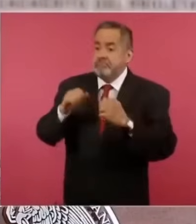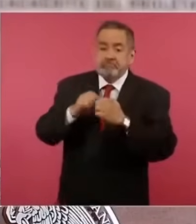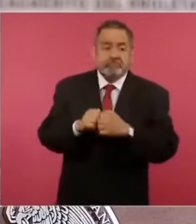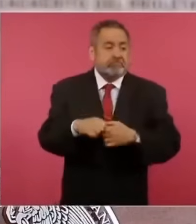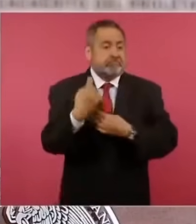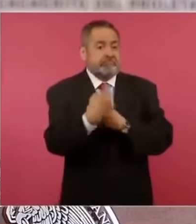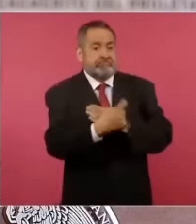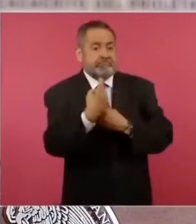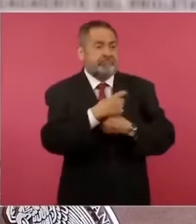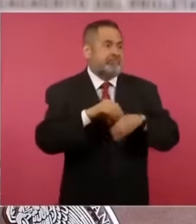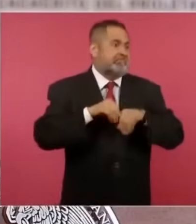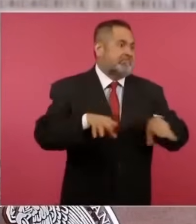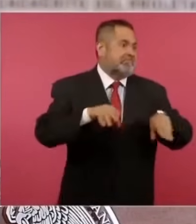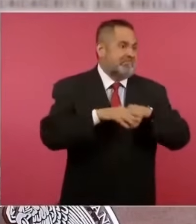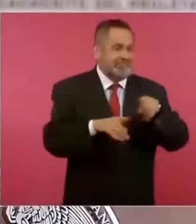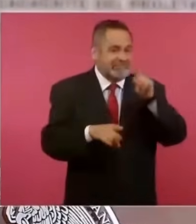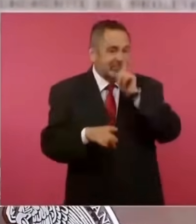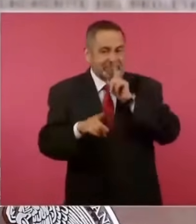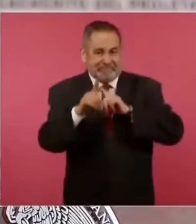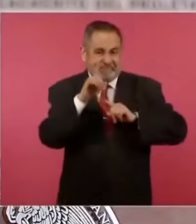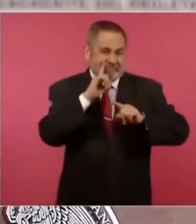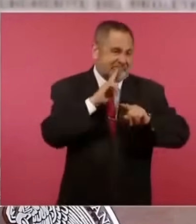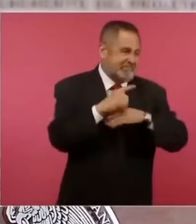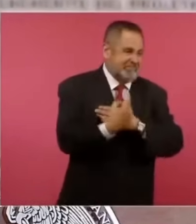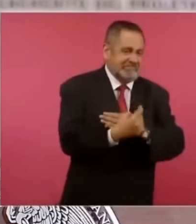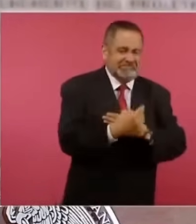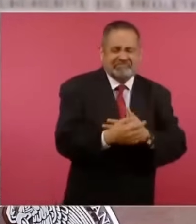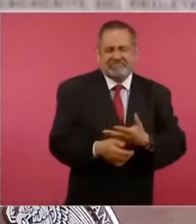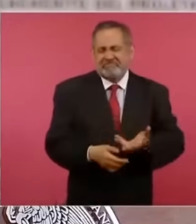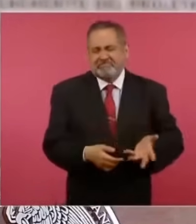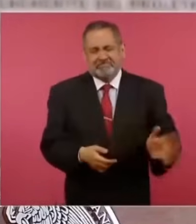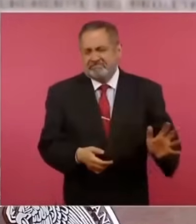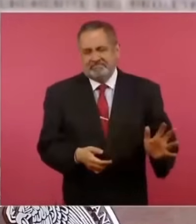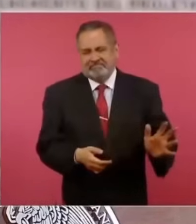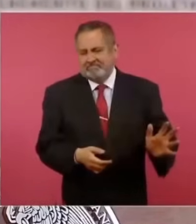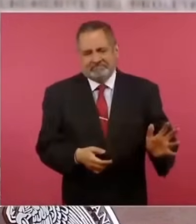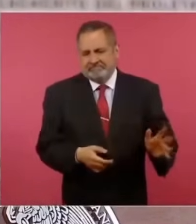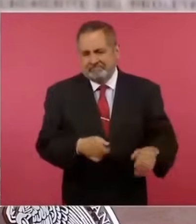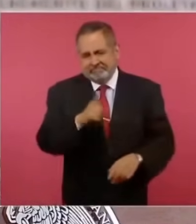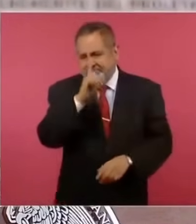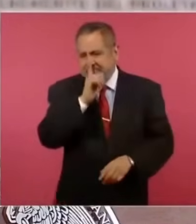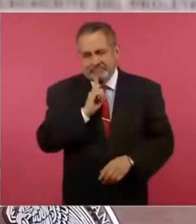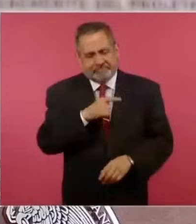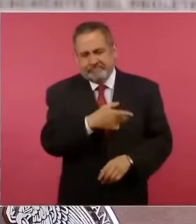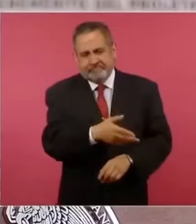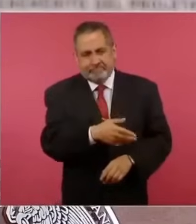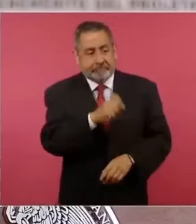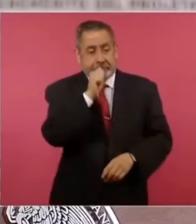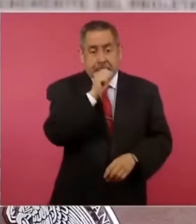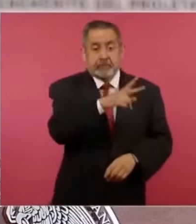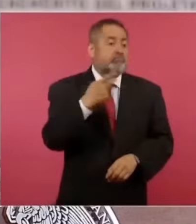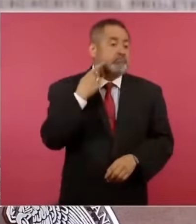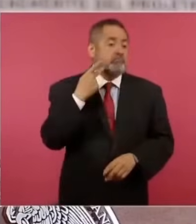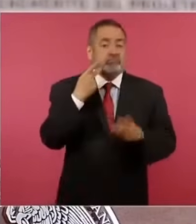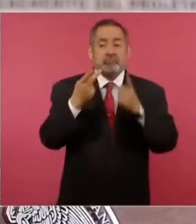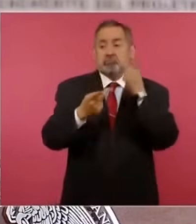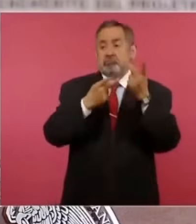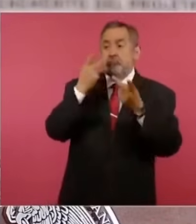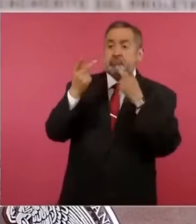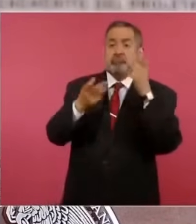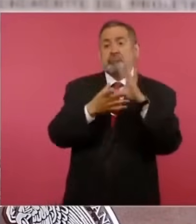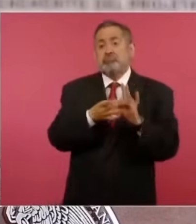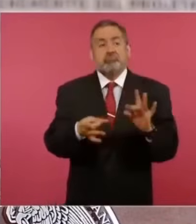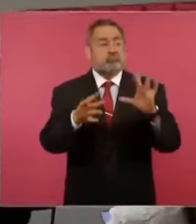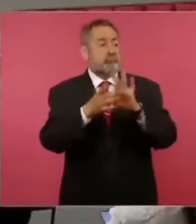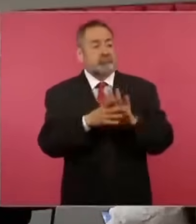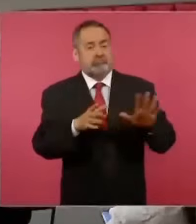de bots, sus troles, las mentiras que también dicen los políticos que se